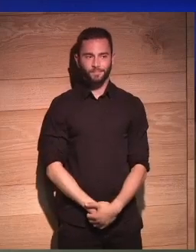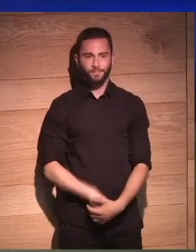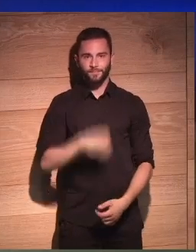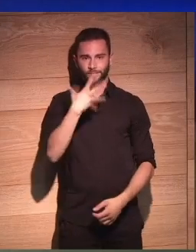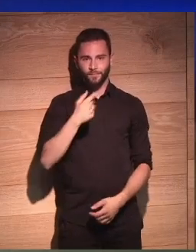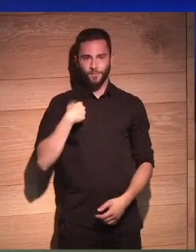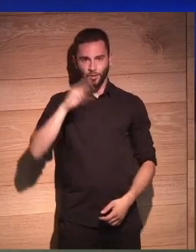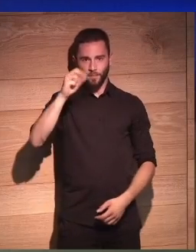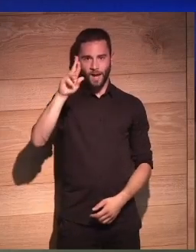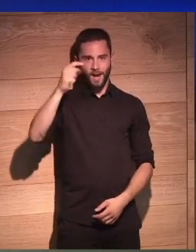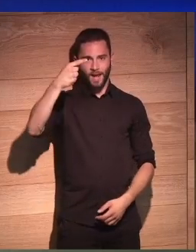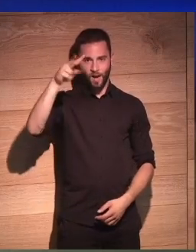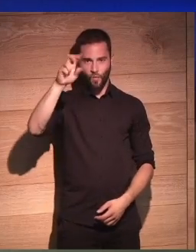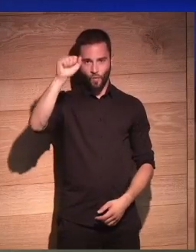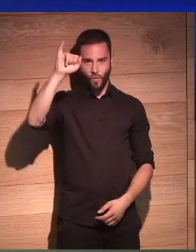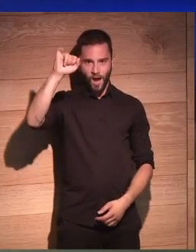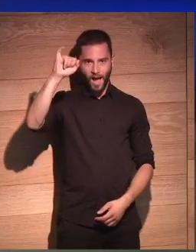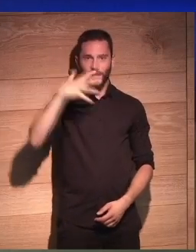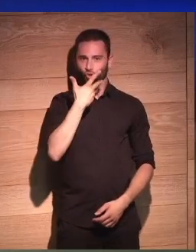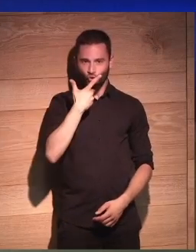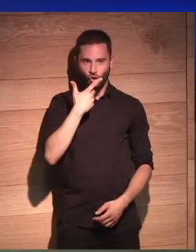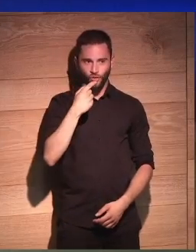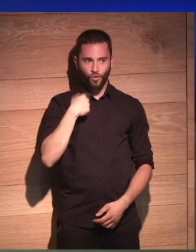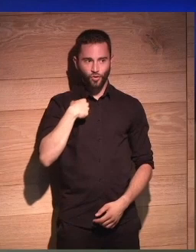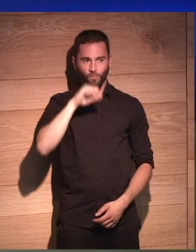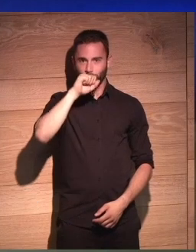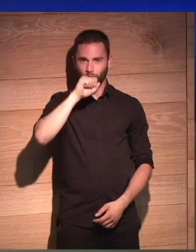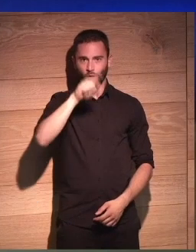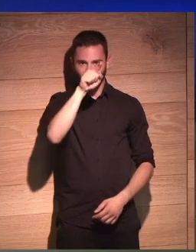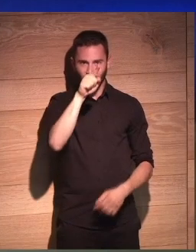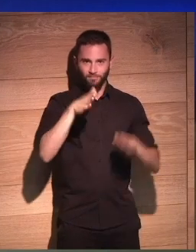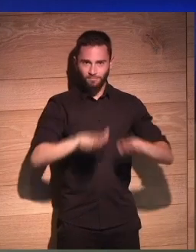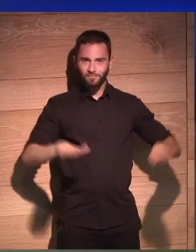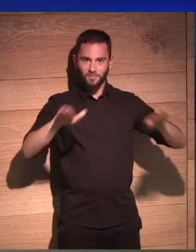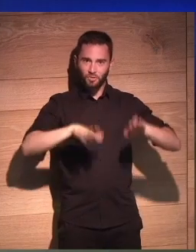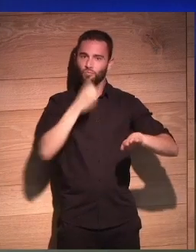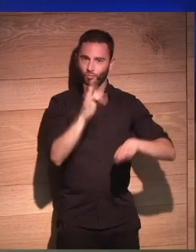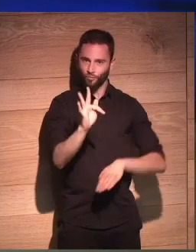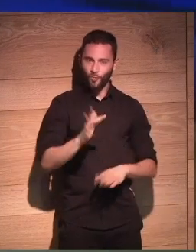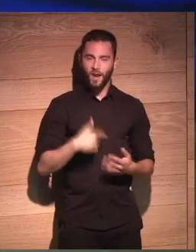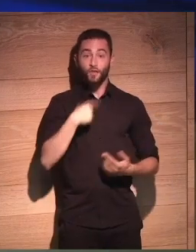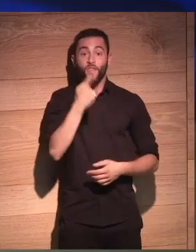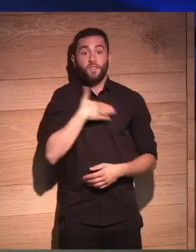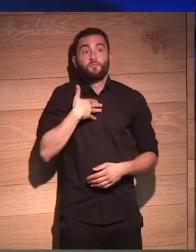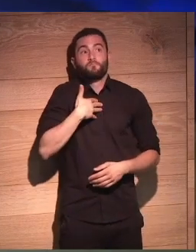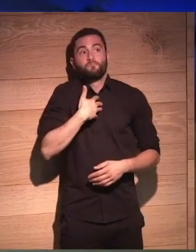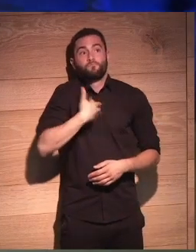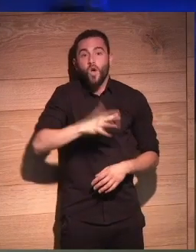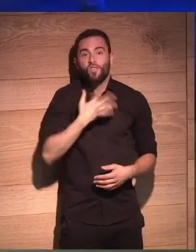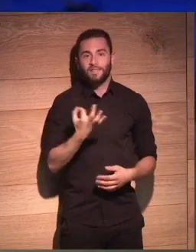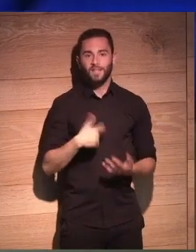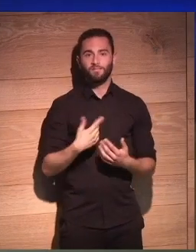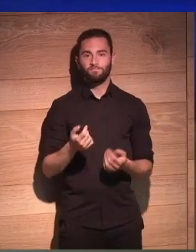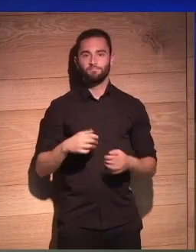conozco Paraguay, soy muy fan de Paraguay, de su buena lentitud. Bueno, ¿qué te puedo decir?